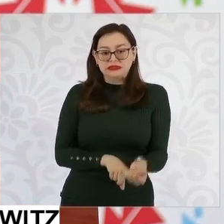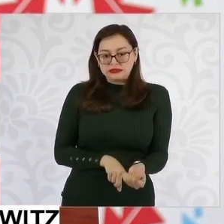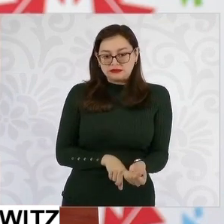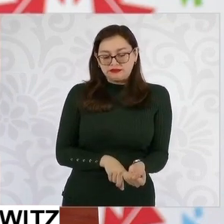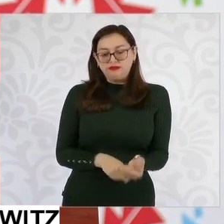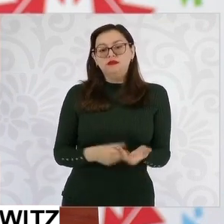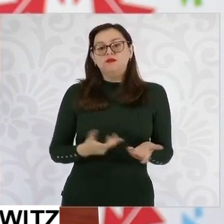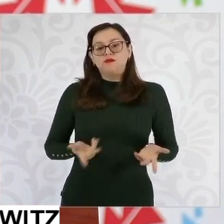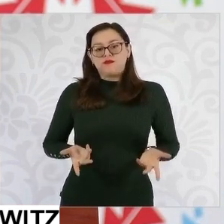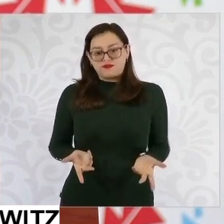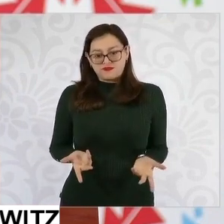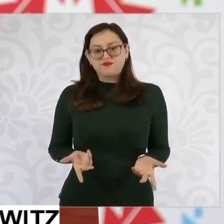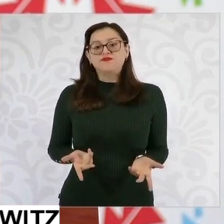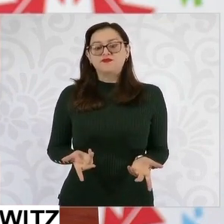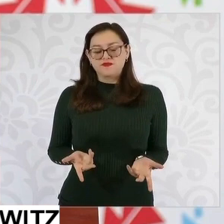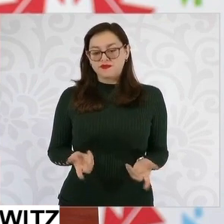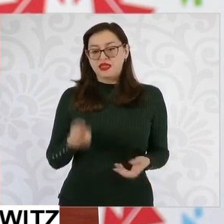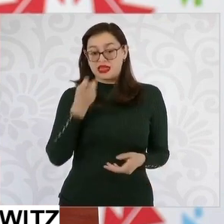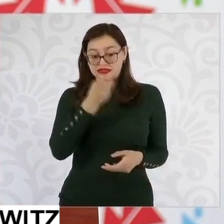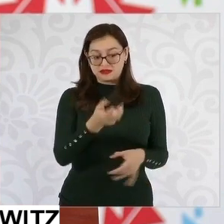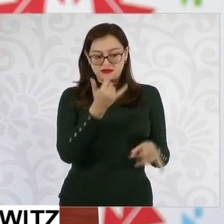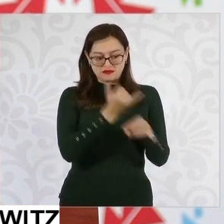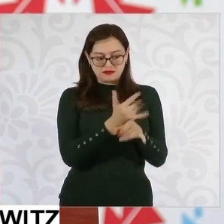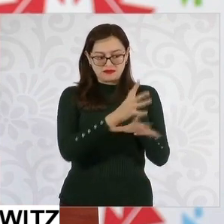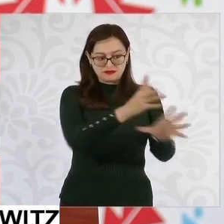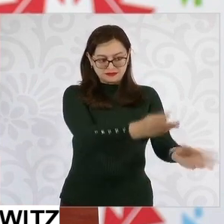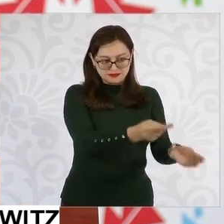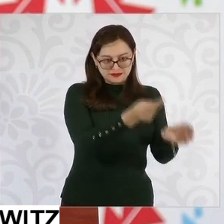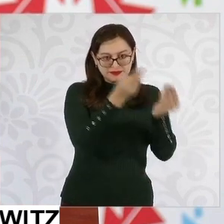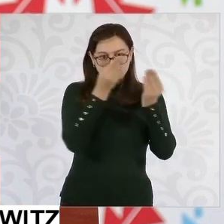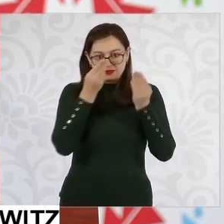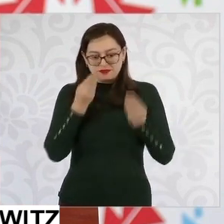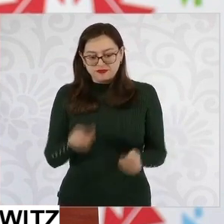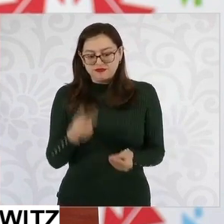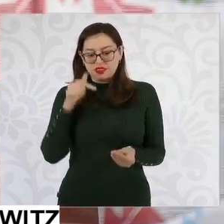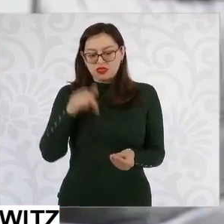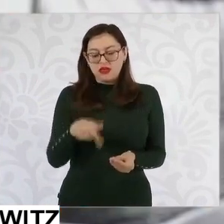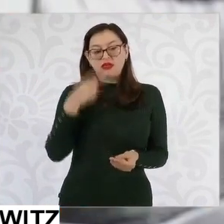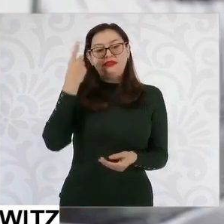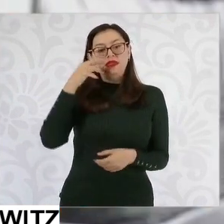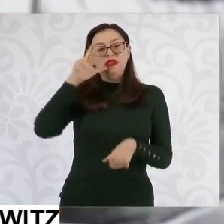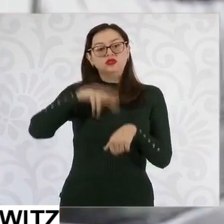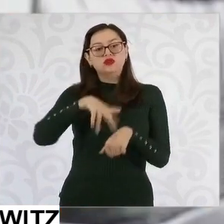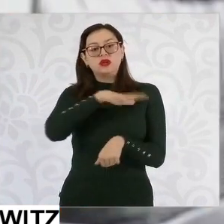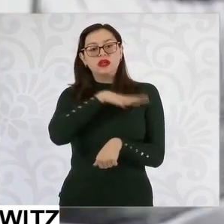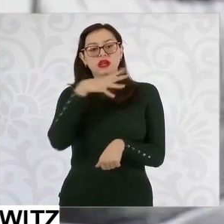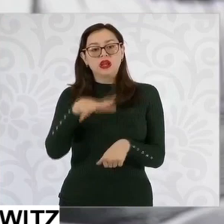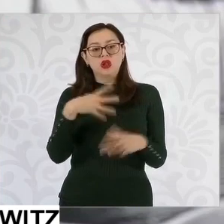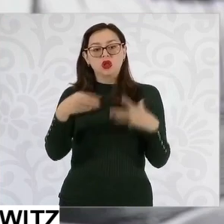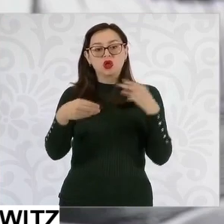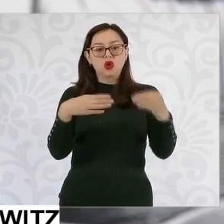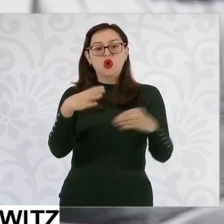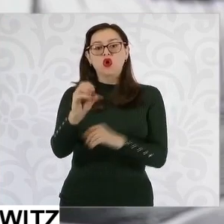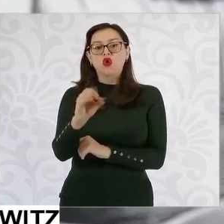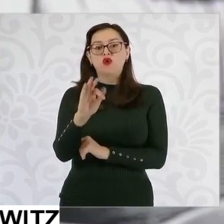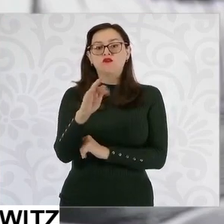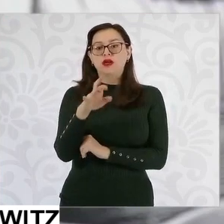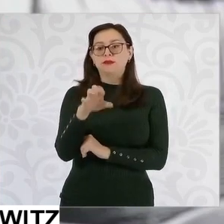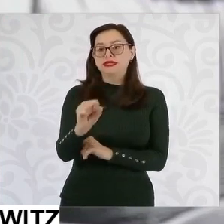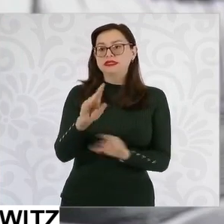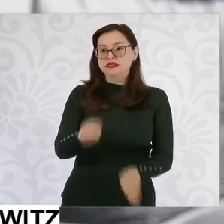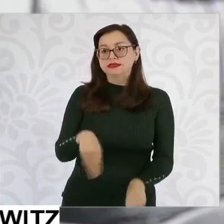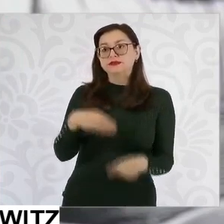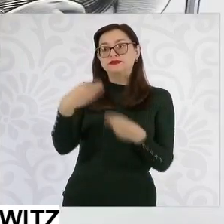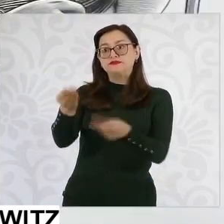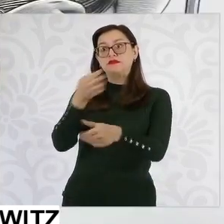se compartió los datos desde la Dirección General de Epidemiología a COFEPRIS y se emitió